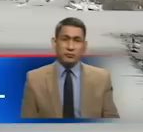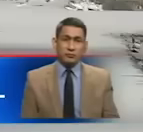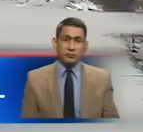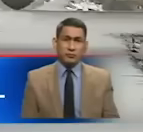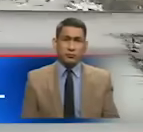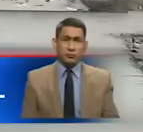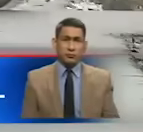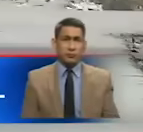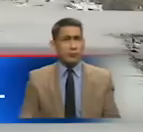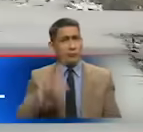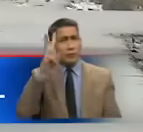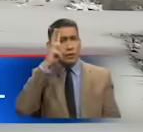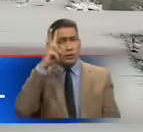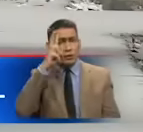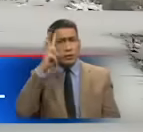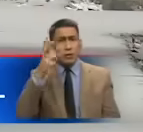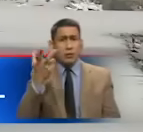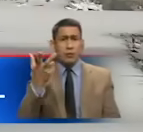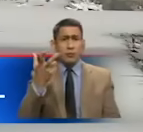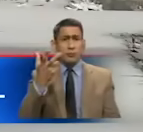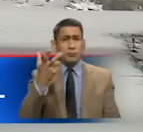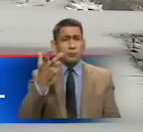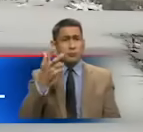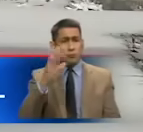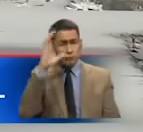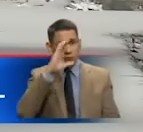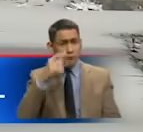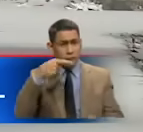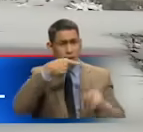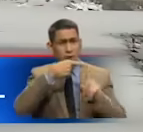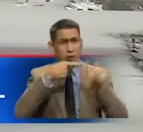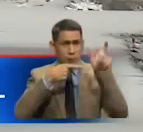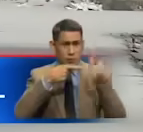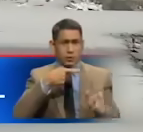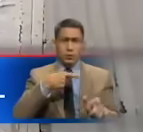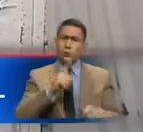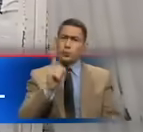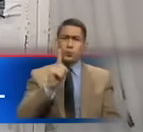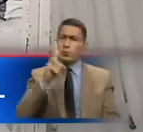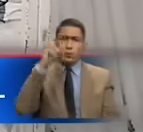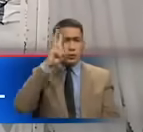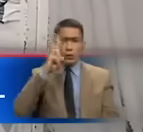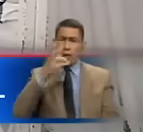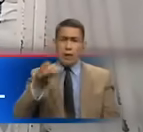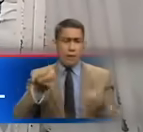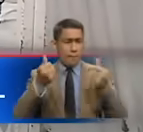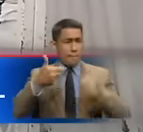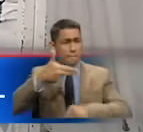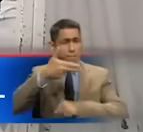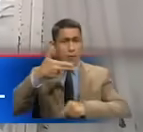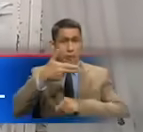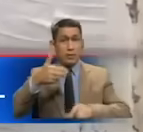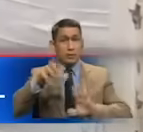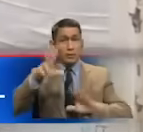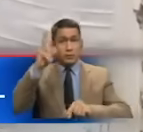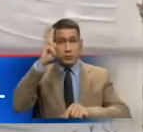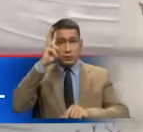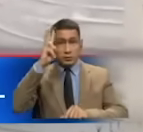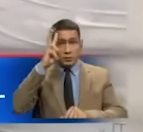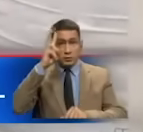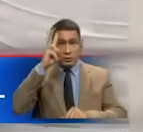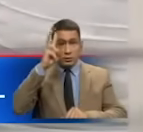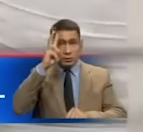matar a la persona o estaba aquí tomando el señor? No, ellos llegaron a matarlos. El menor cogió un perro como escudo